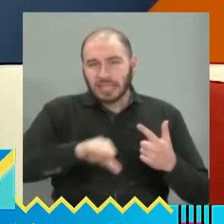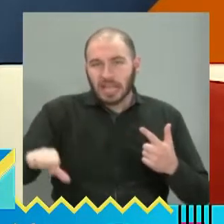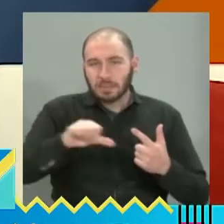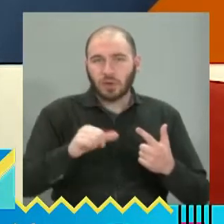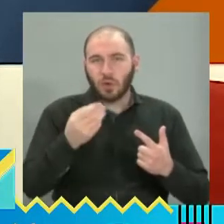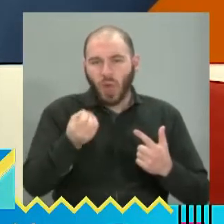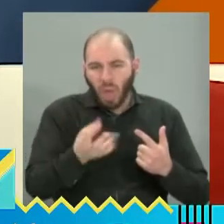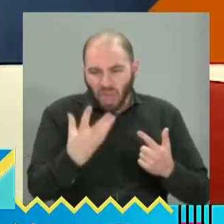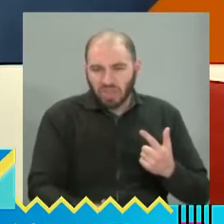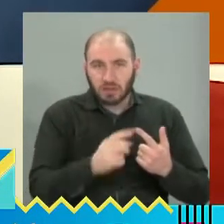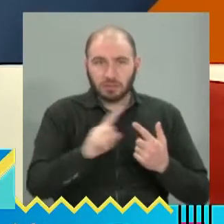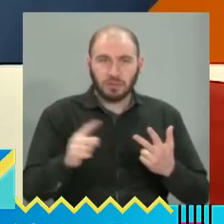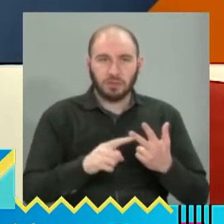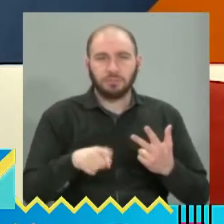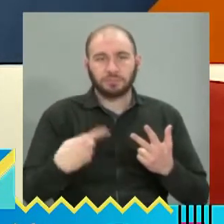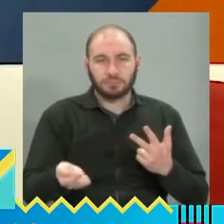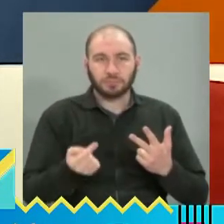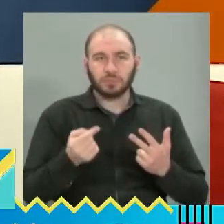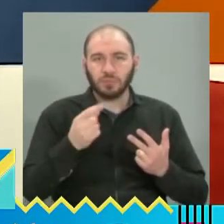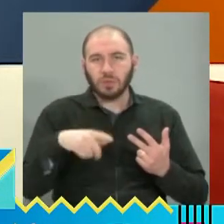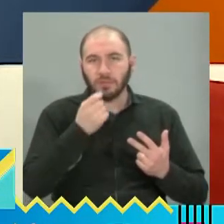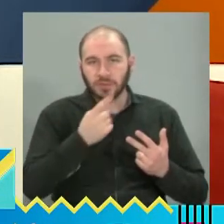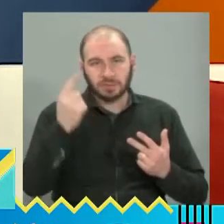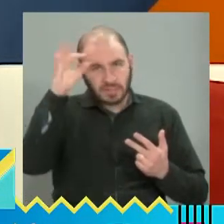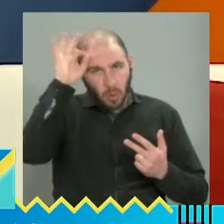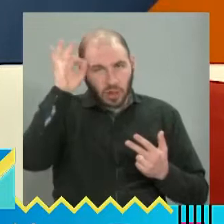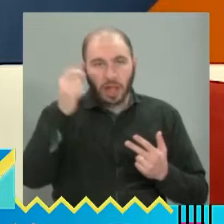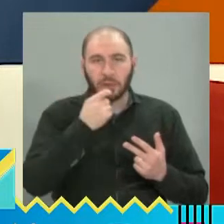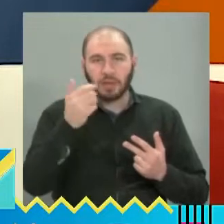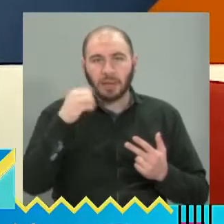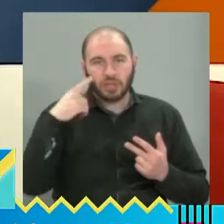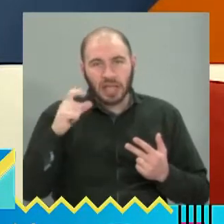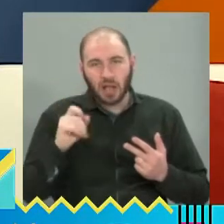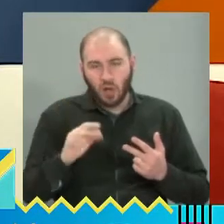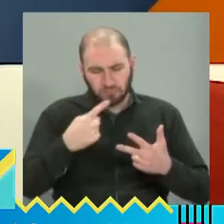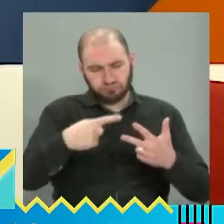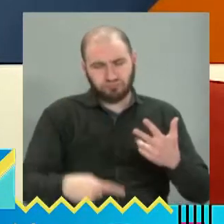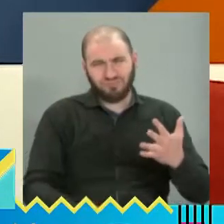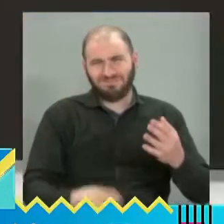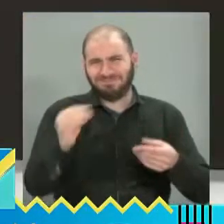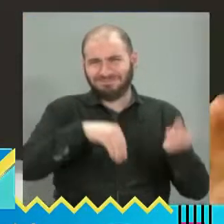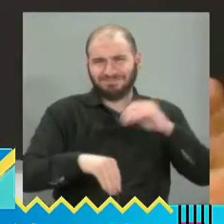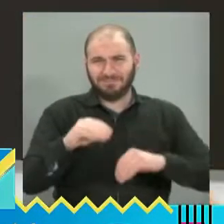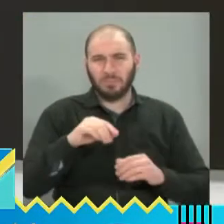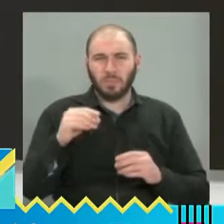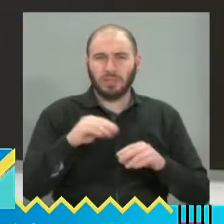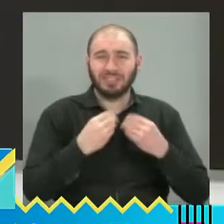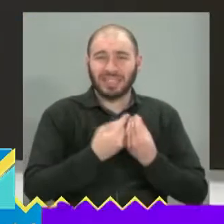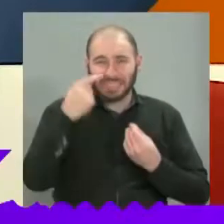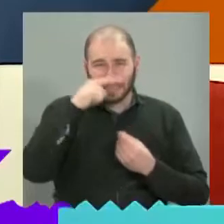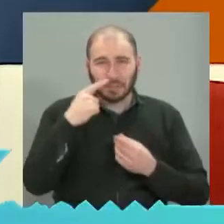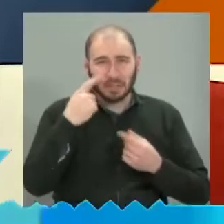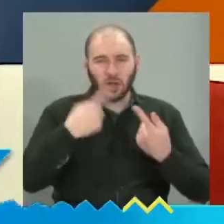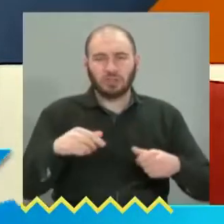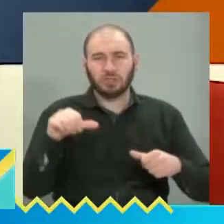que no se pudre el tabaco, los facilitadores neuronales como el amoníaco, o sea, tiene muchas sustancias agregadas, que son esas 7000 sustancias